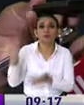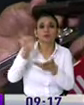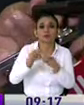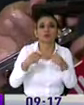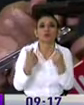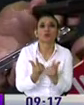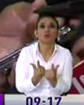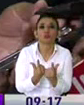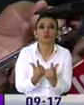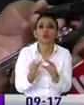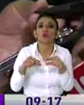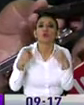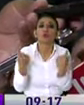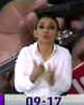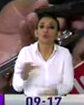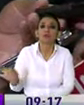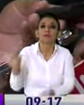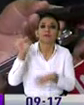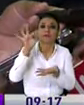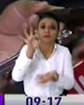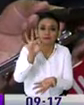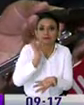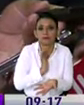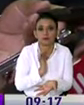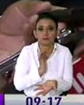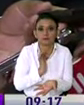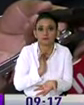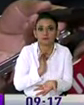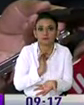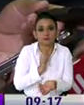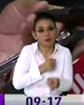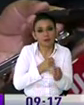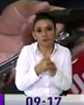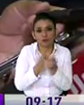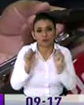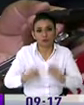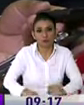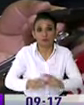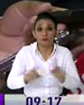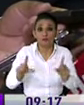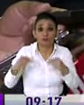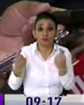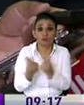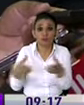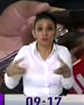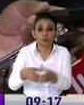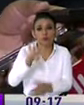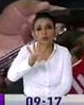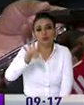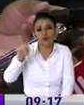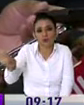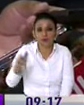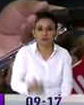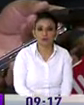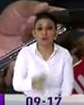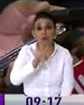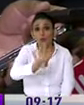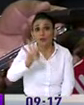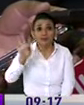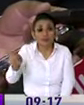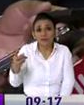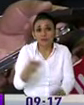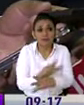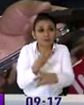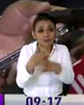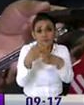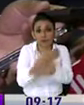un grupo humano que los representan y que tienen el apoyo. Nosotros somos 44 y 44 en cualquier matemática